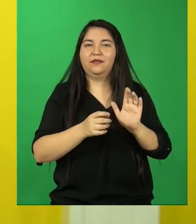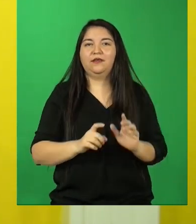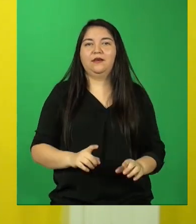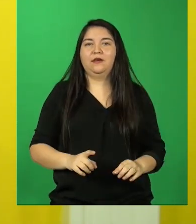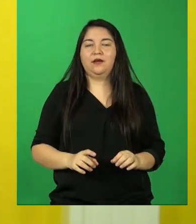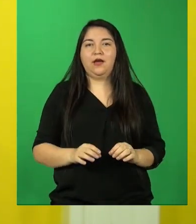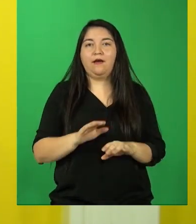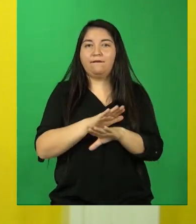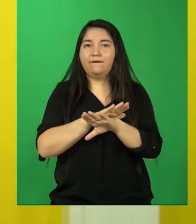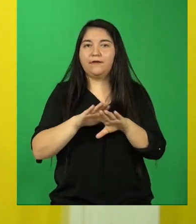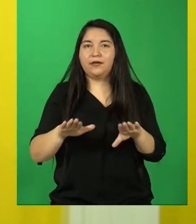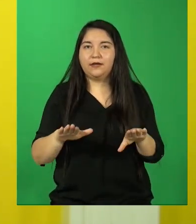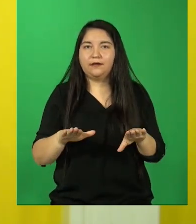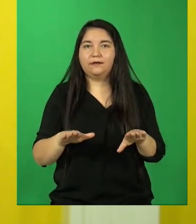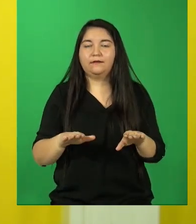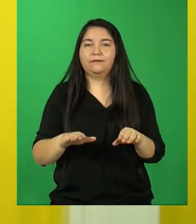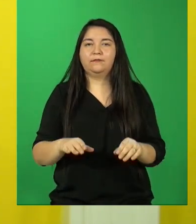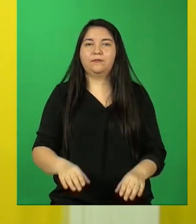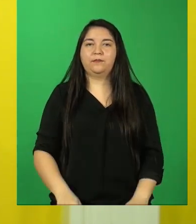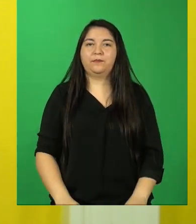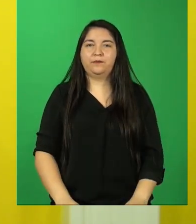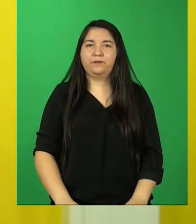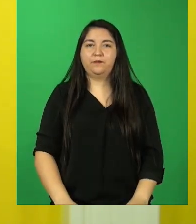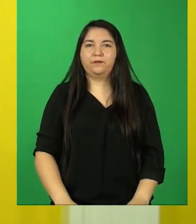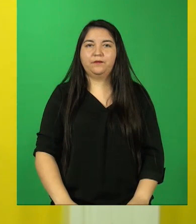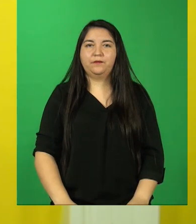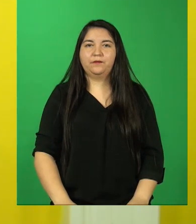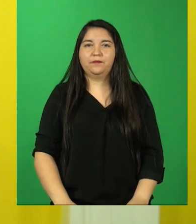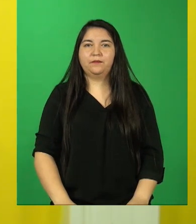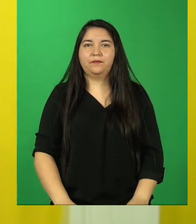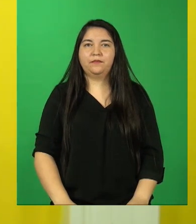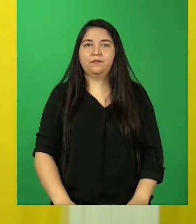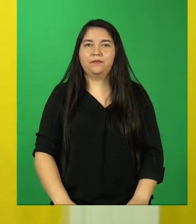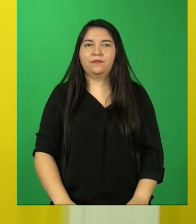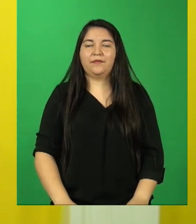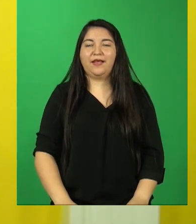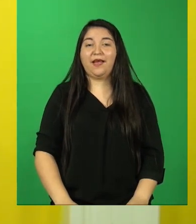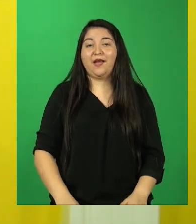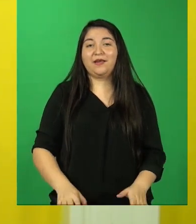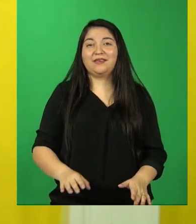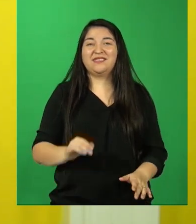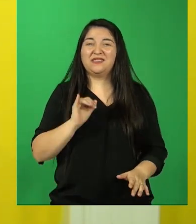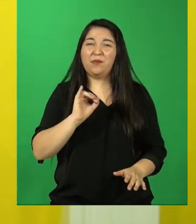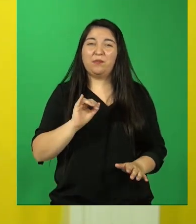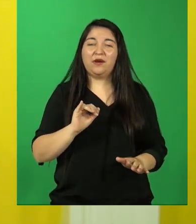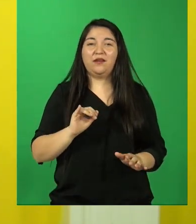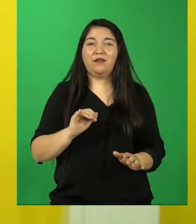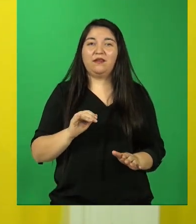tienen un desenlace o un final feliz.